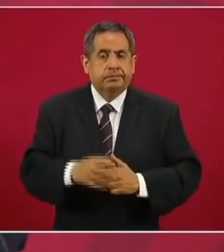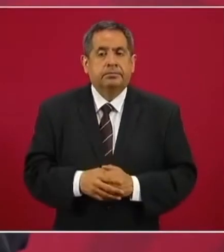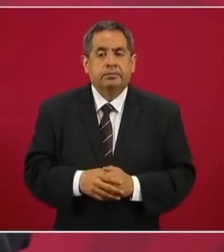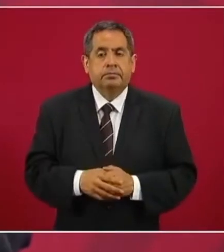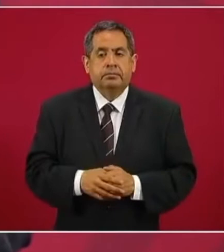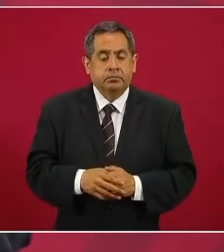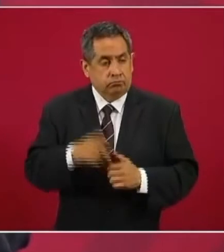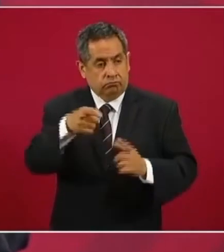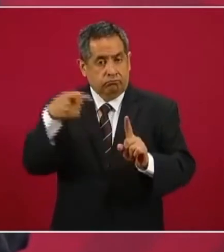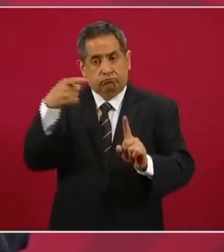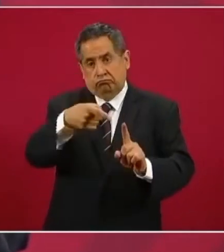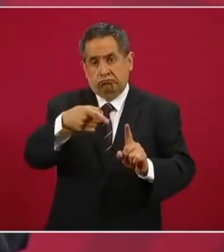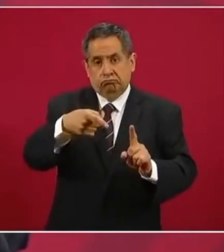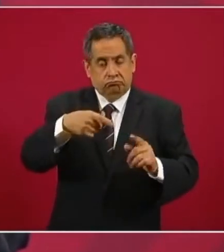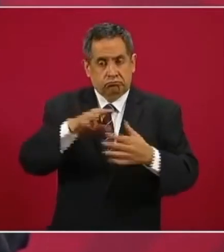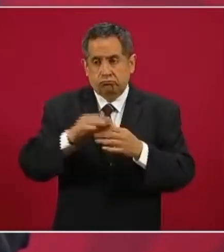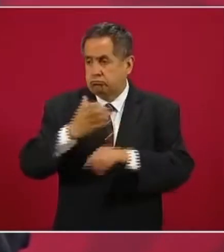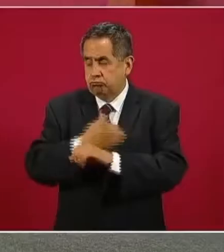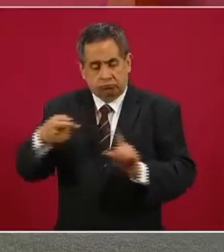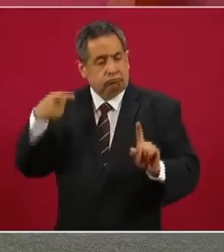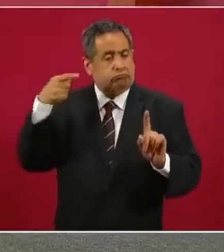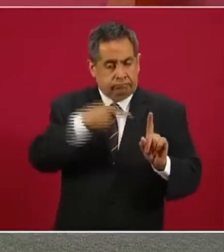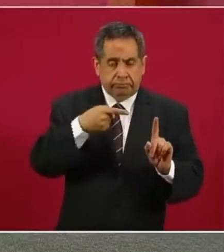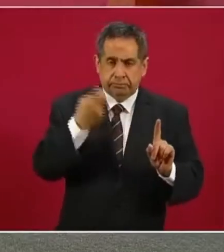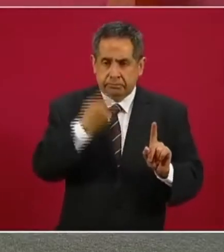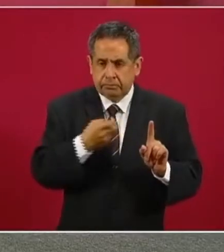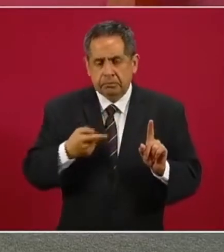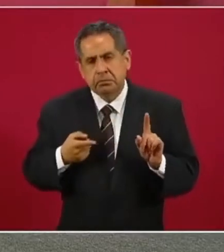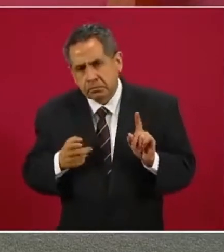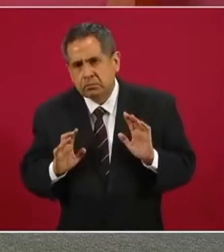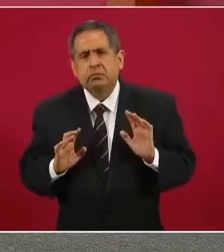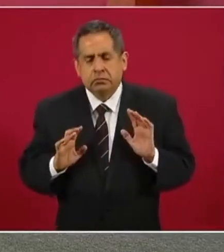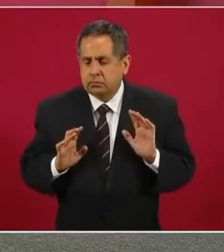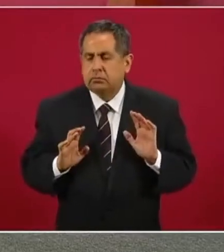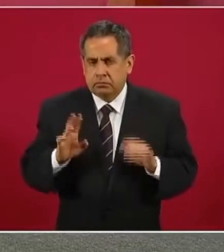lo está señalando el compañero y